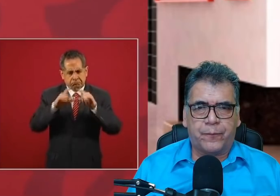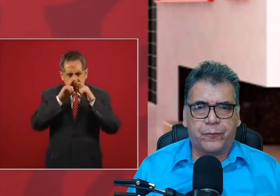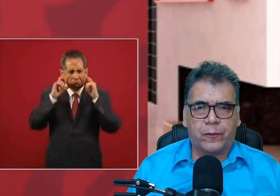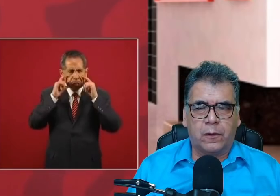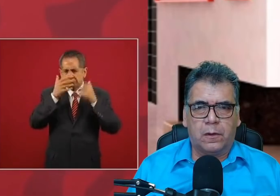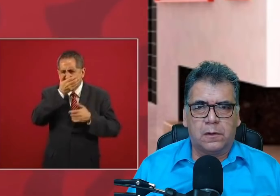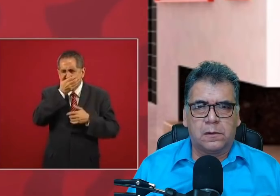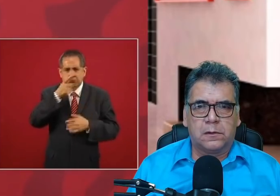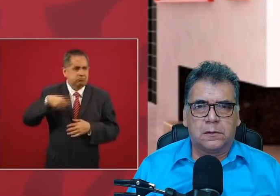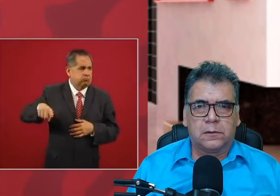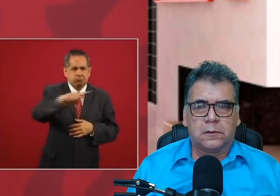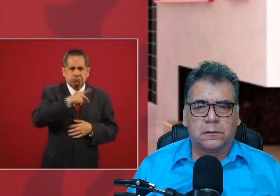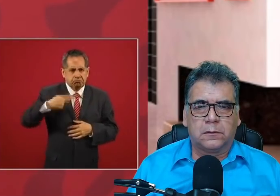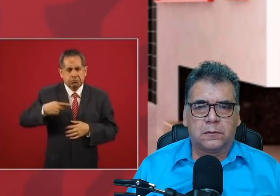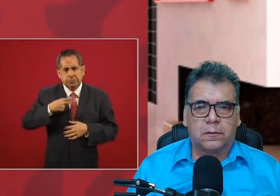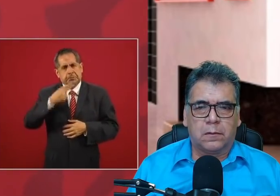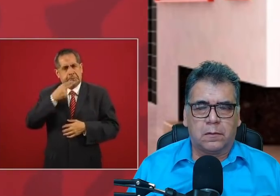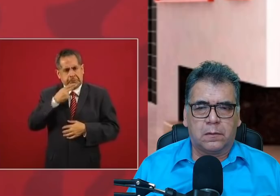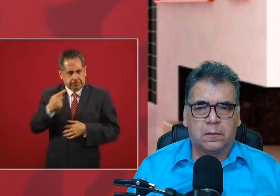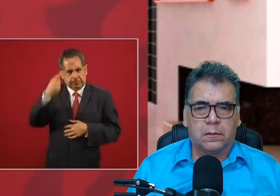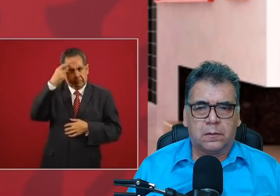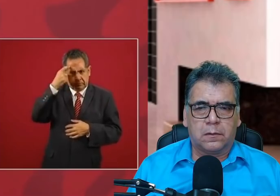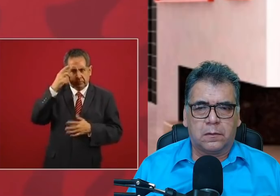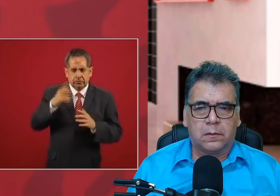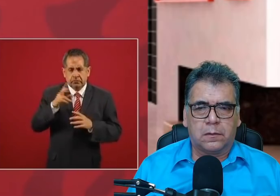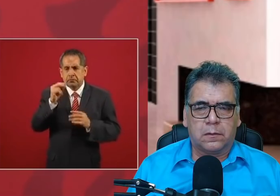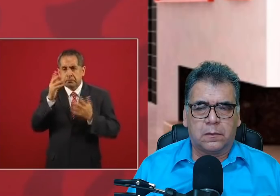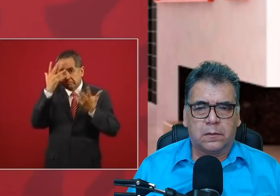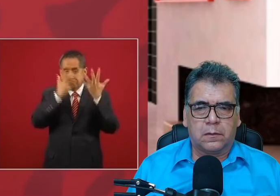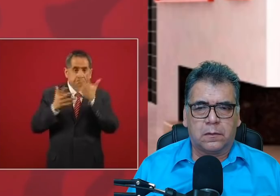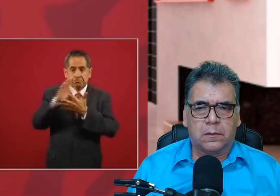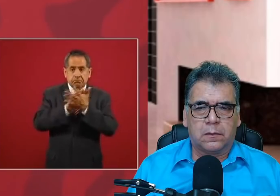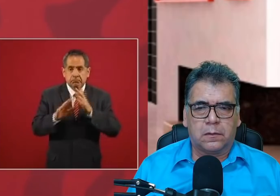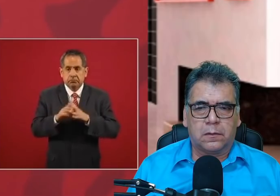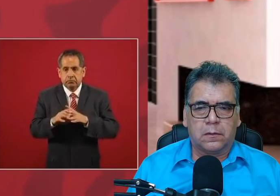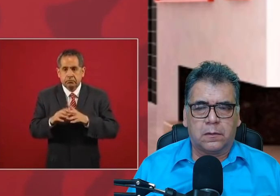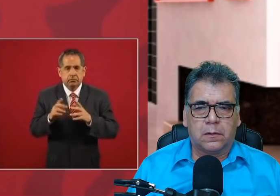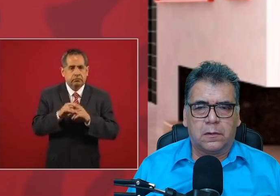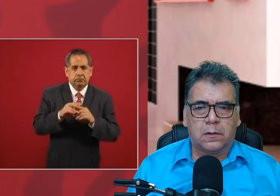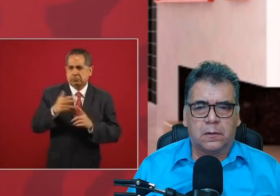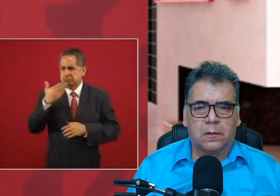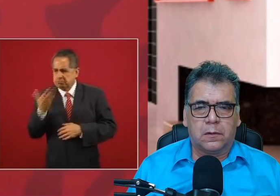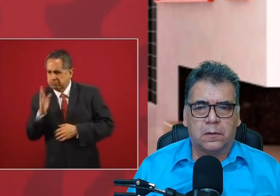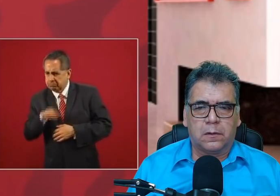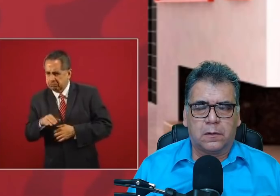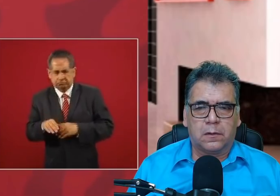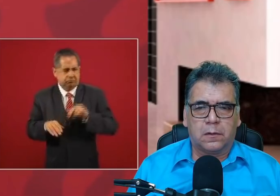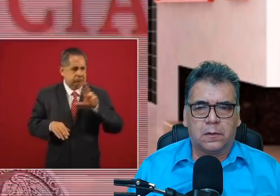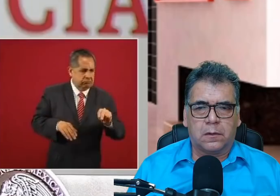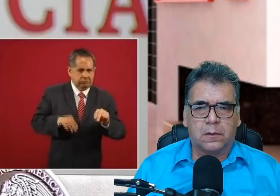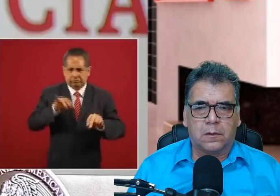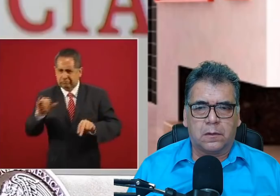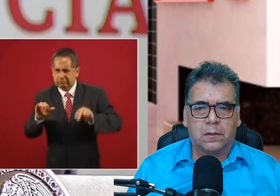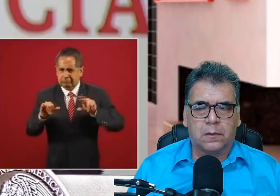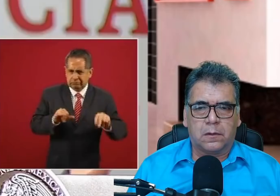la conciencia del público no se confunda como si hubiera bandos, los favorecedores del